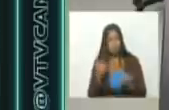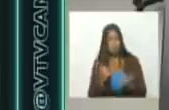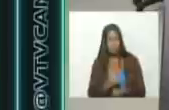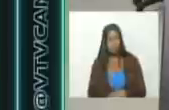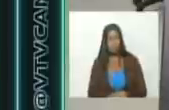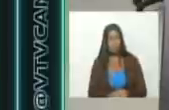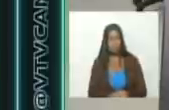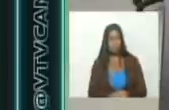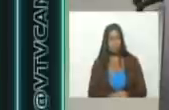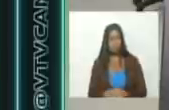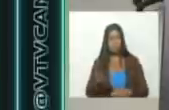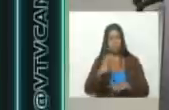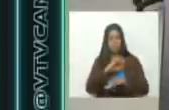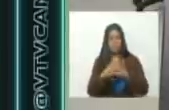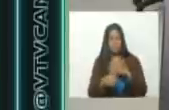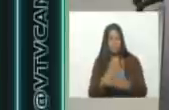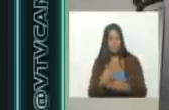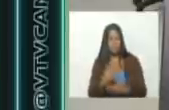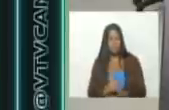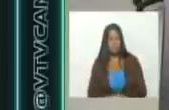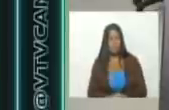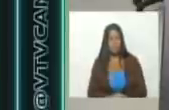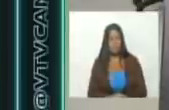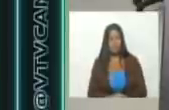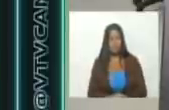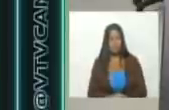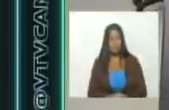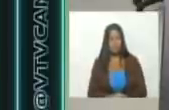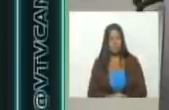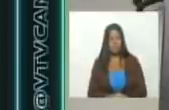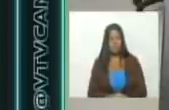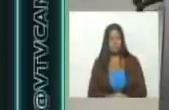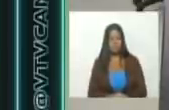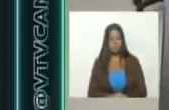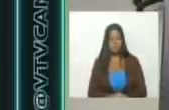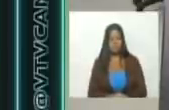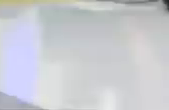para futuros temas musicales. Sí, Dianita, qué cuando quieras. Nuestro invitado